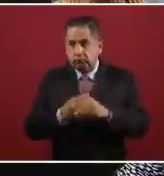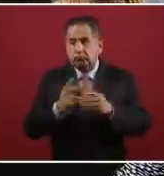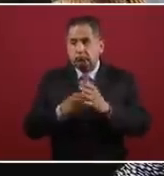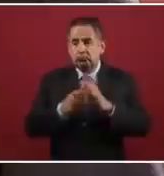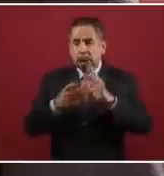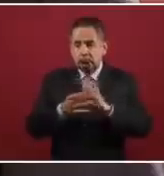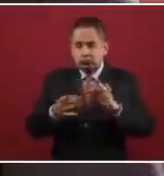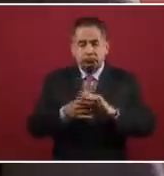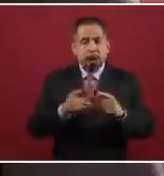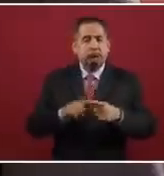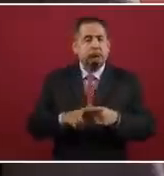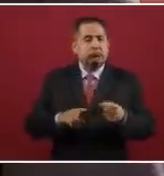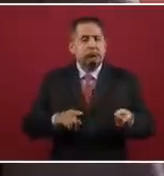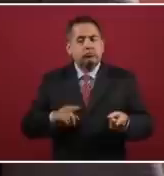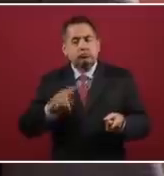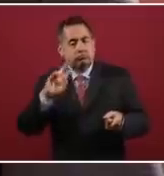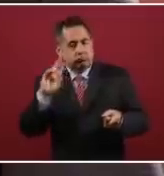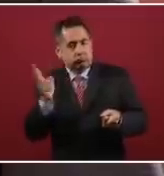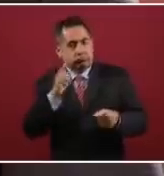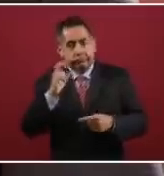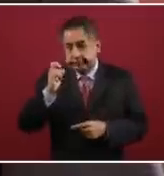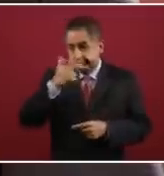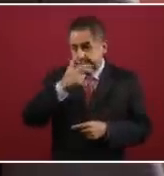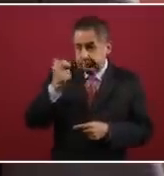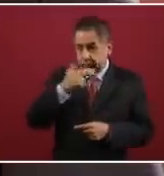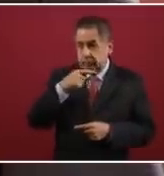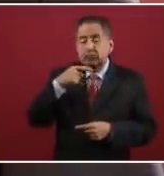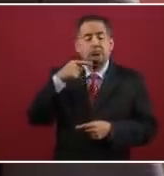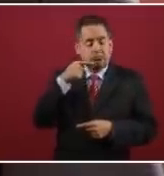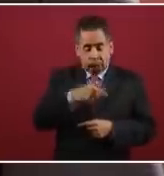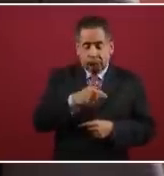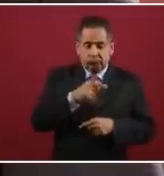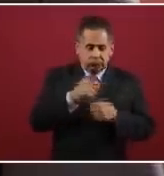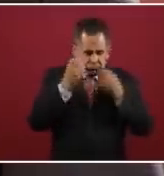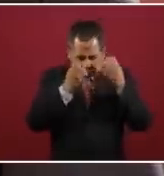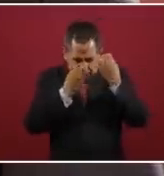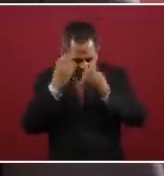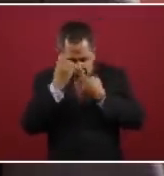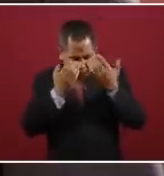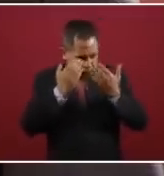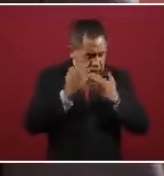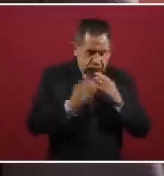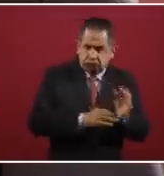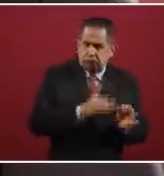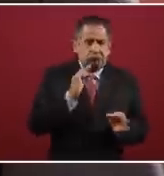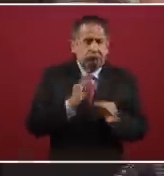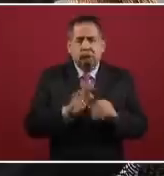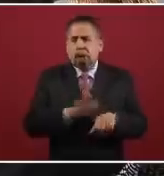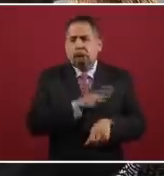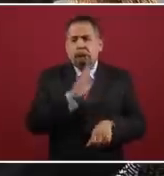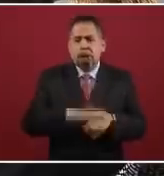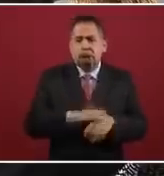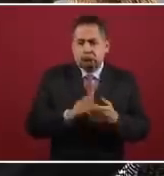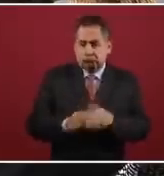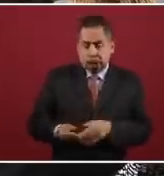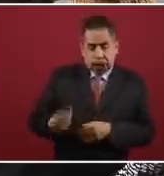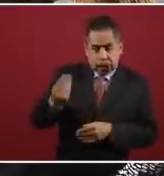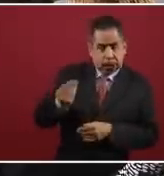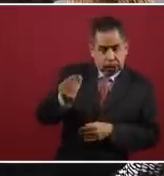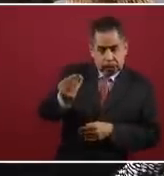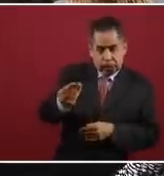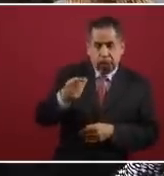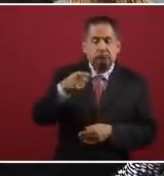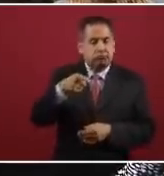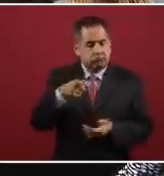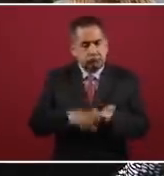la Universidad de Chihuahua fue el que les hizo el estudio, que por cierto, aquí lo traigo,